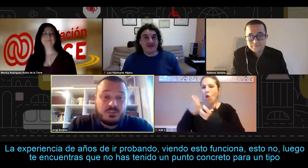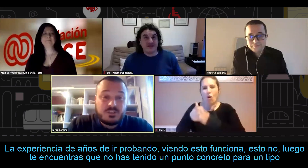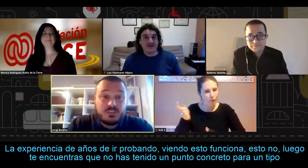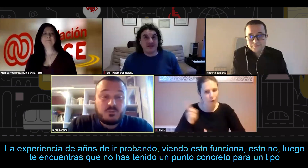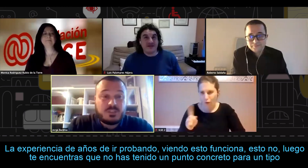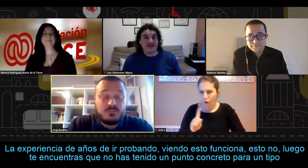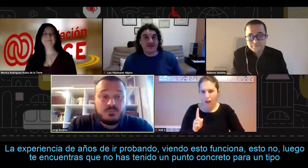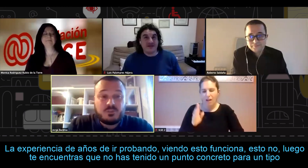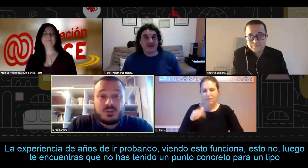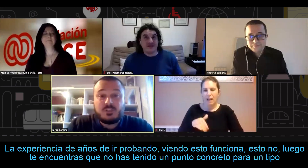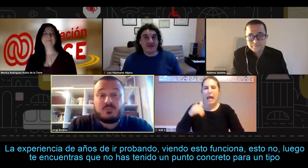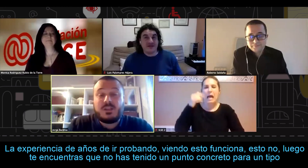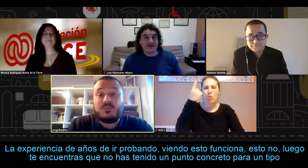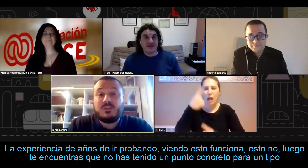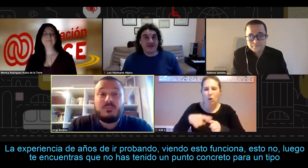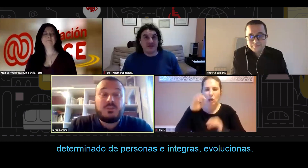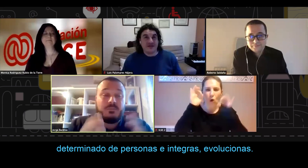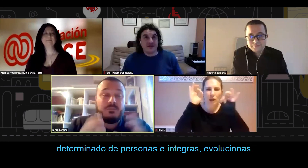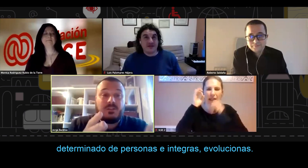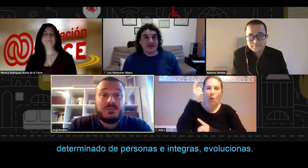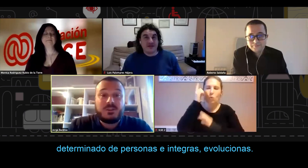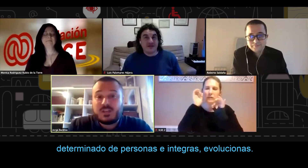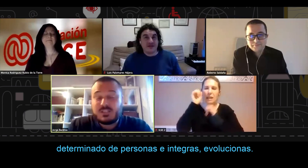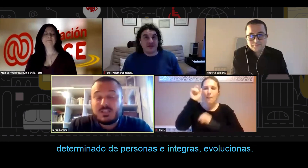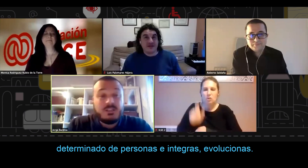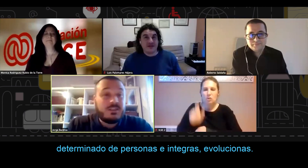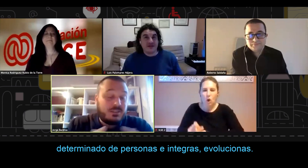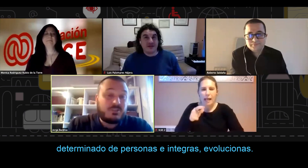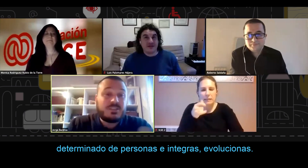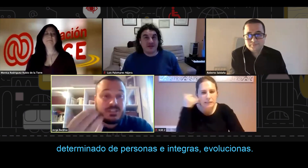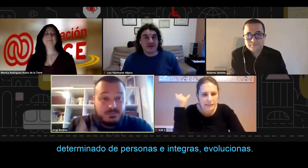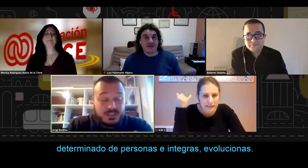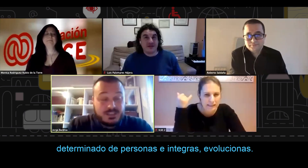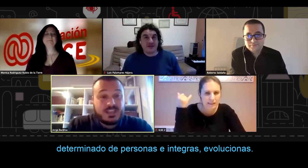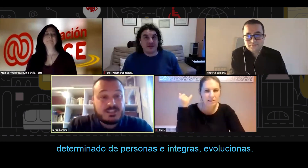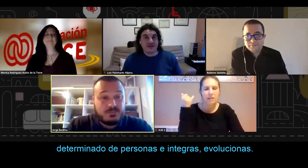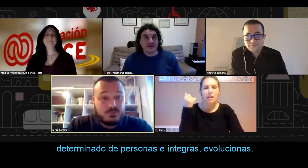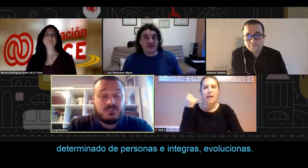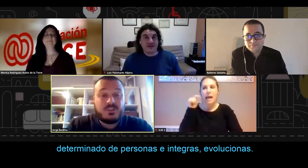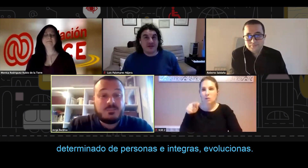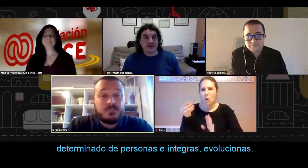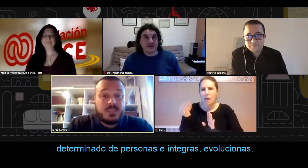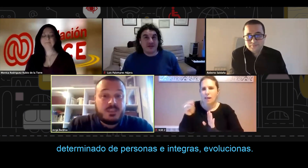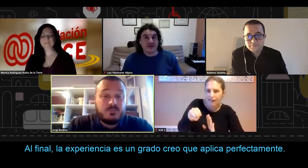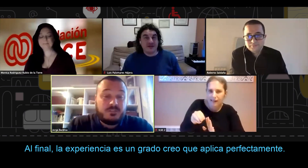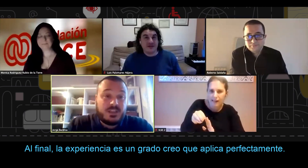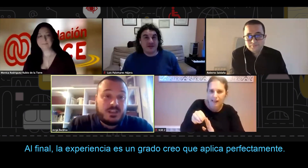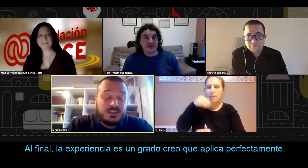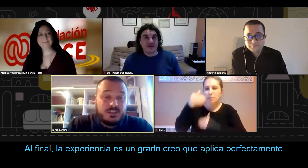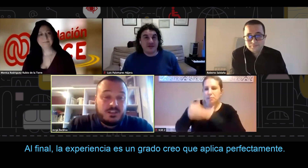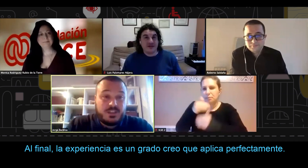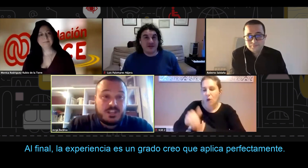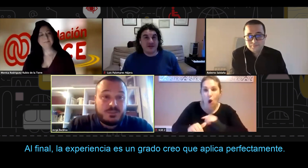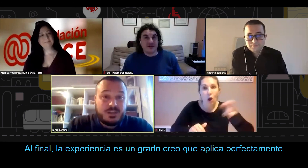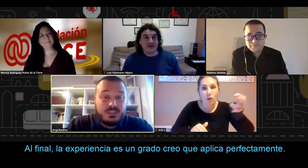has tenido en cuenta un punto concreto para un tipo determinado de personas y entonces integras, evolucionas y bueno, al final lo de